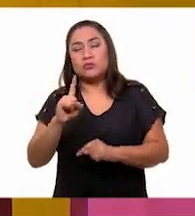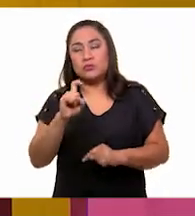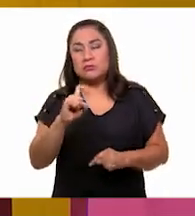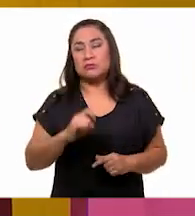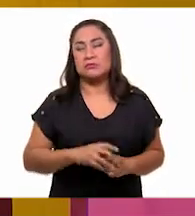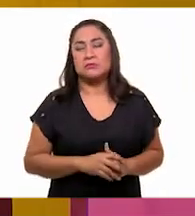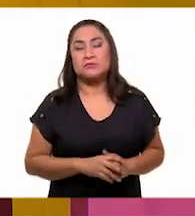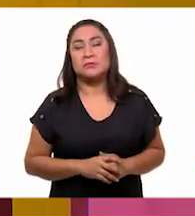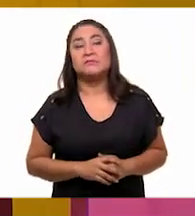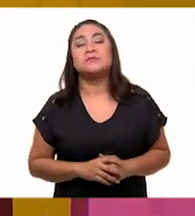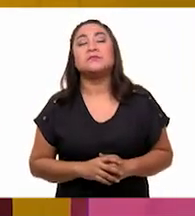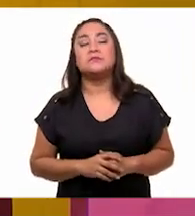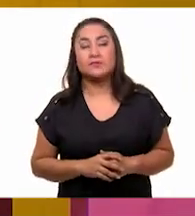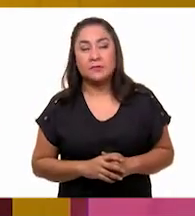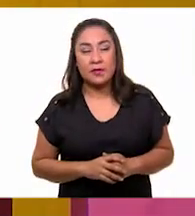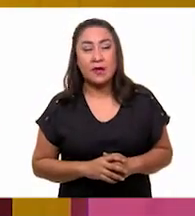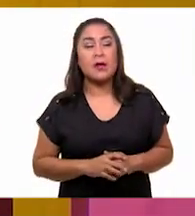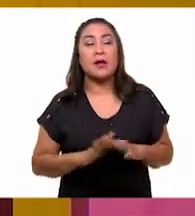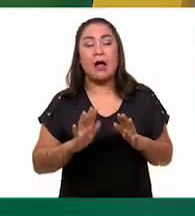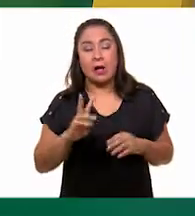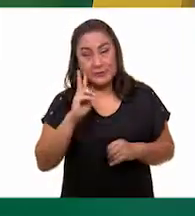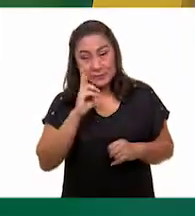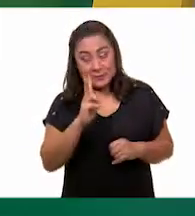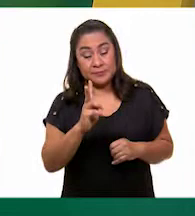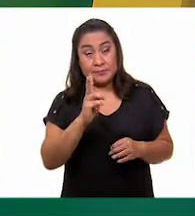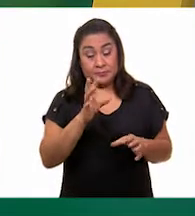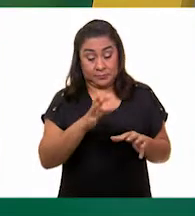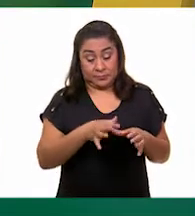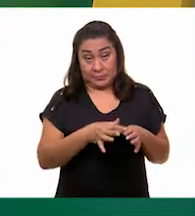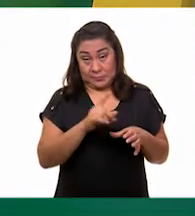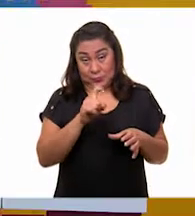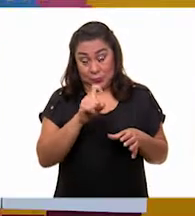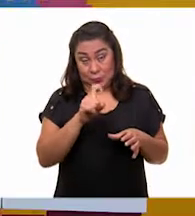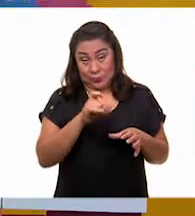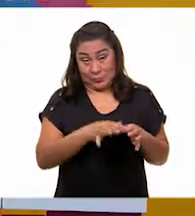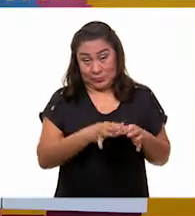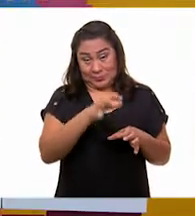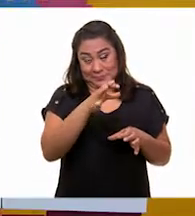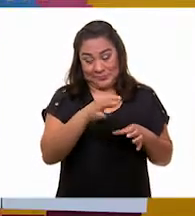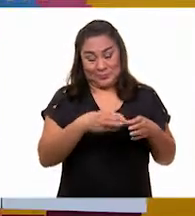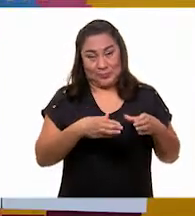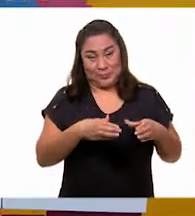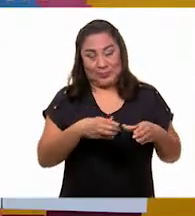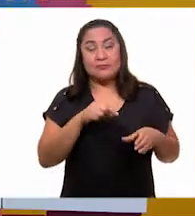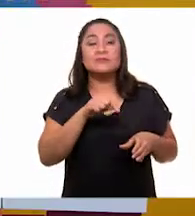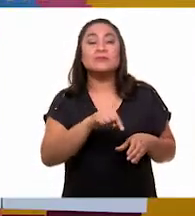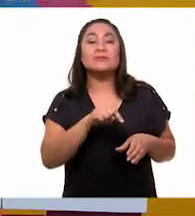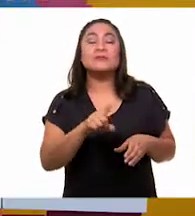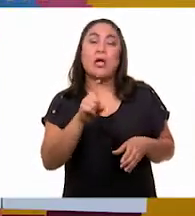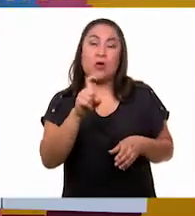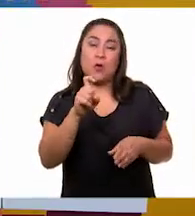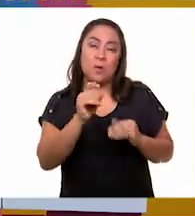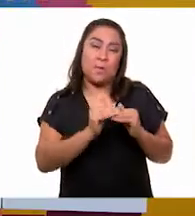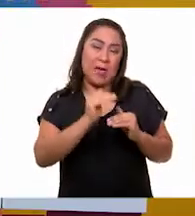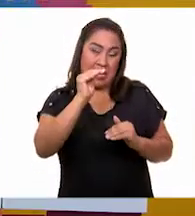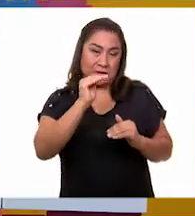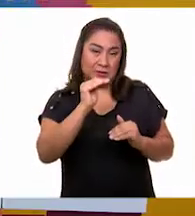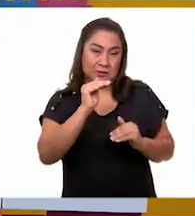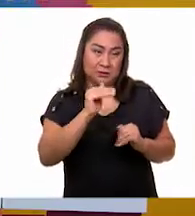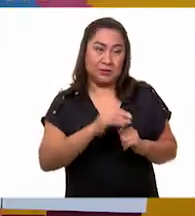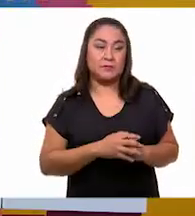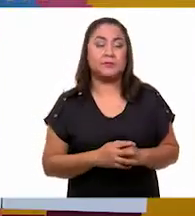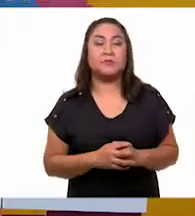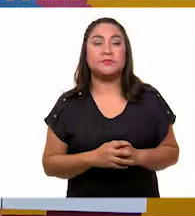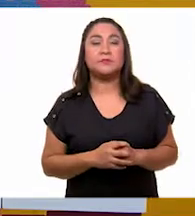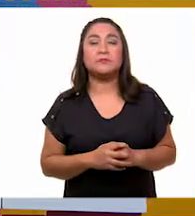Así es. Entonces significa que la botella que tiene más cantidad, en este caso de agua, es la botella número uno. Oh, se